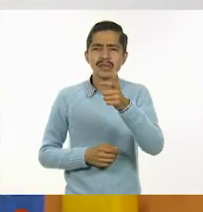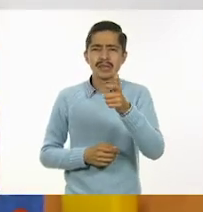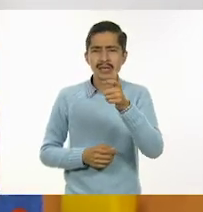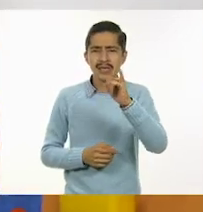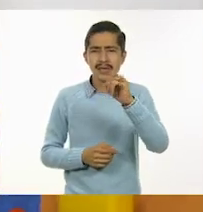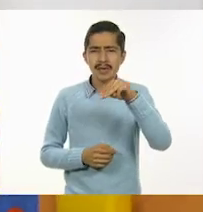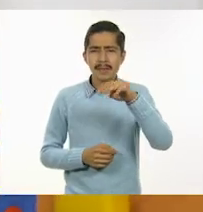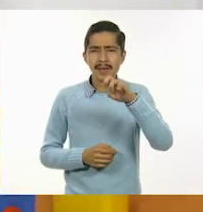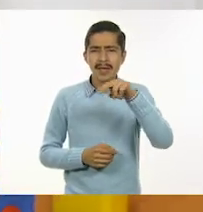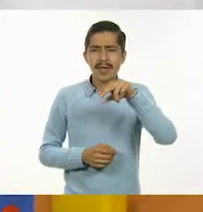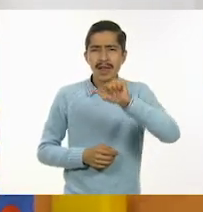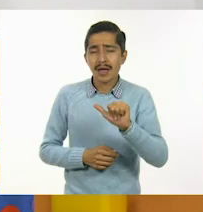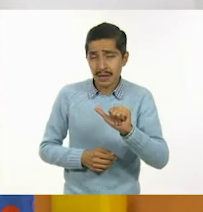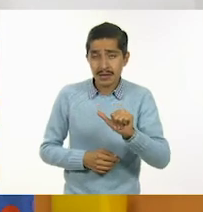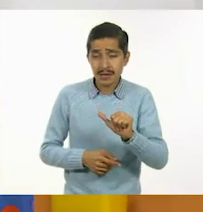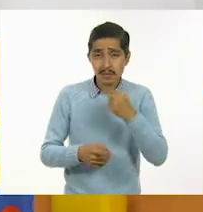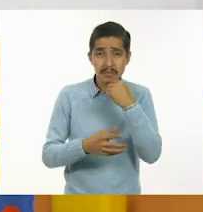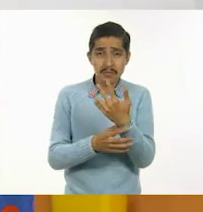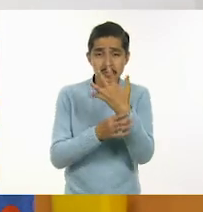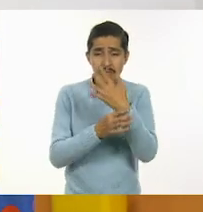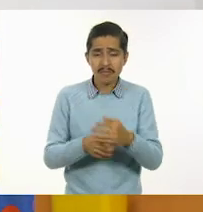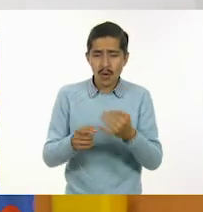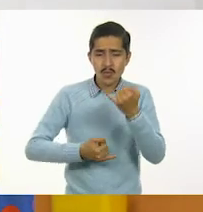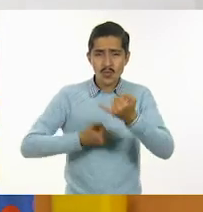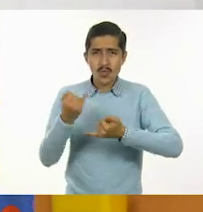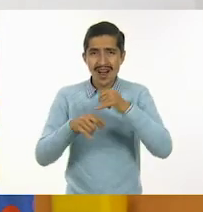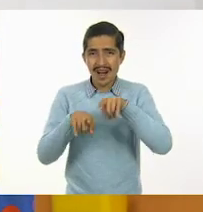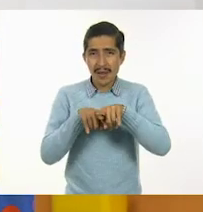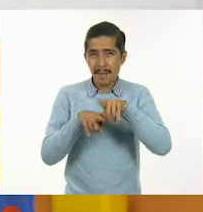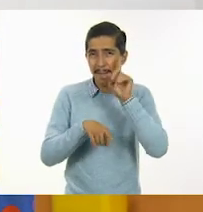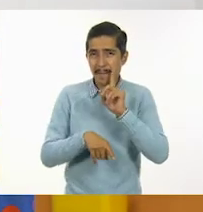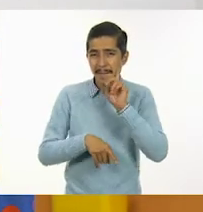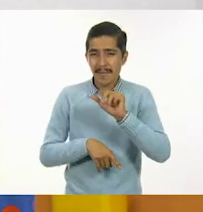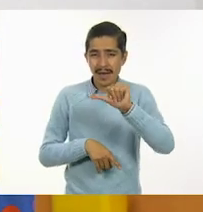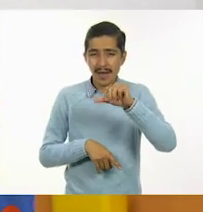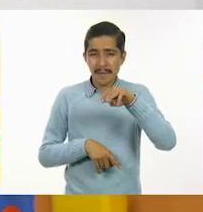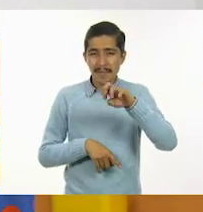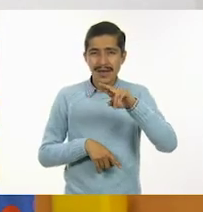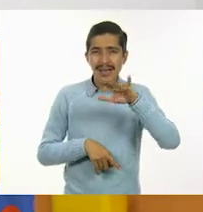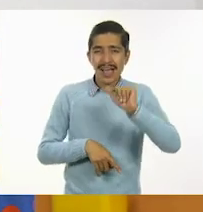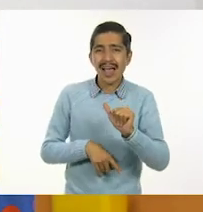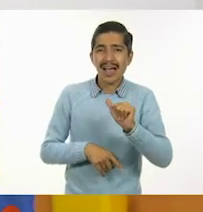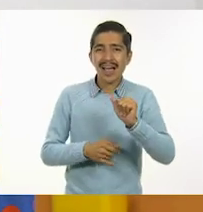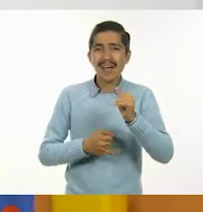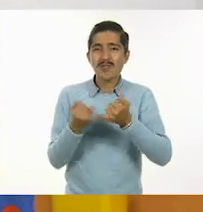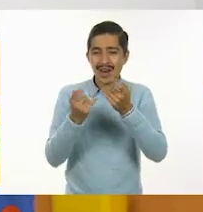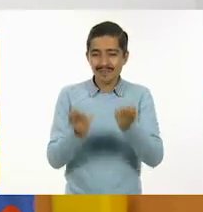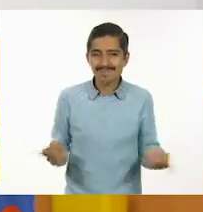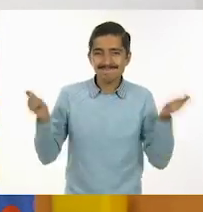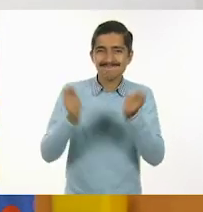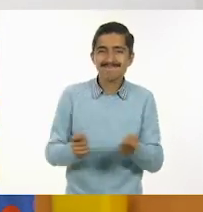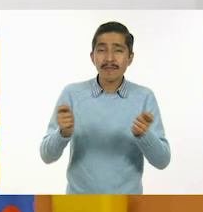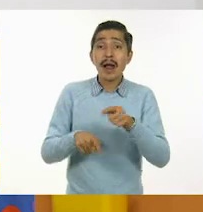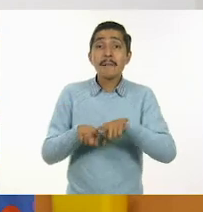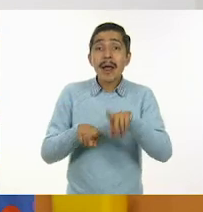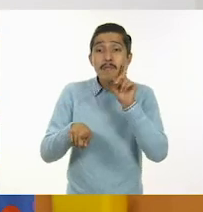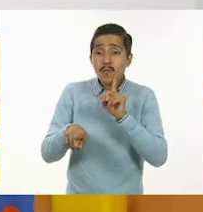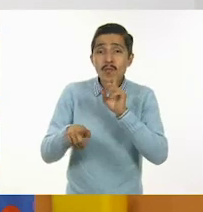Jimena. Jimena dice que estaba jugando con su hermana América, ajá, a brincar la cuerda. Su hermanita se